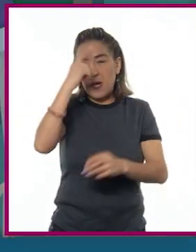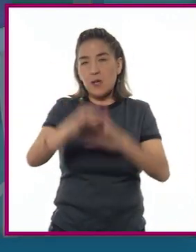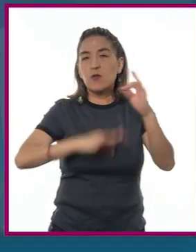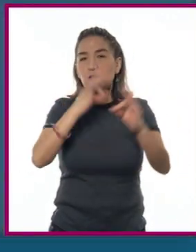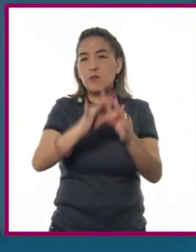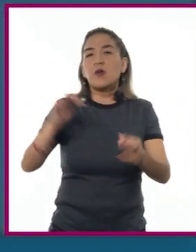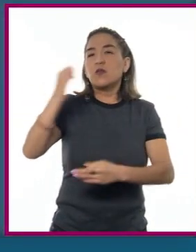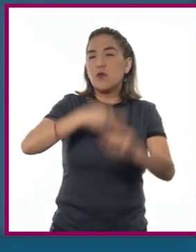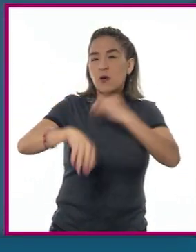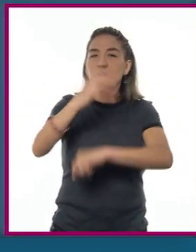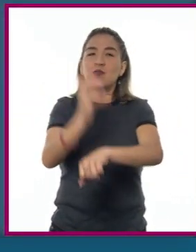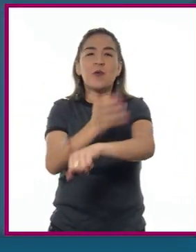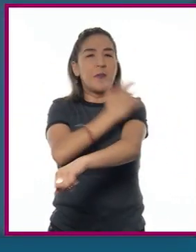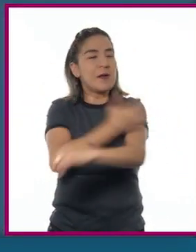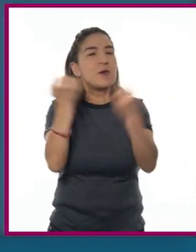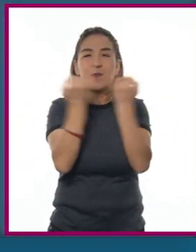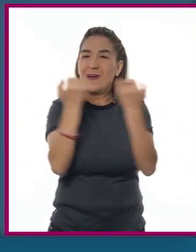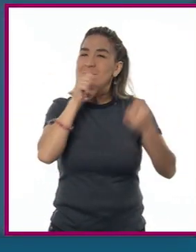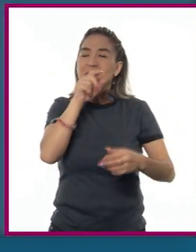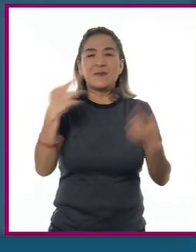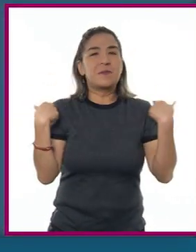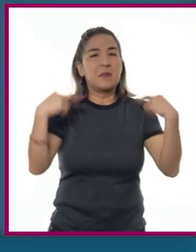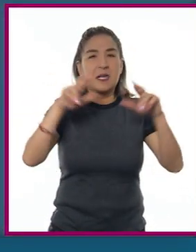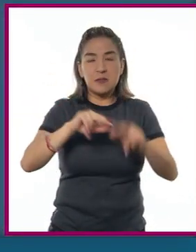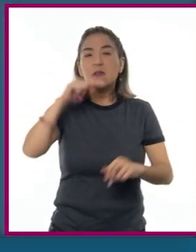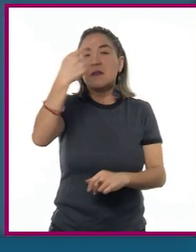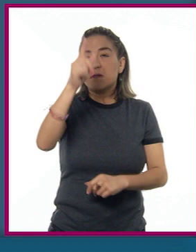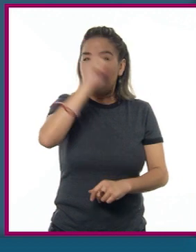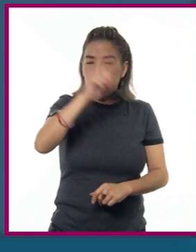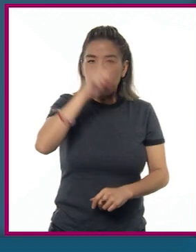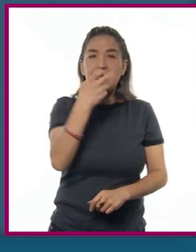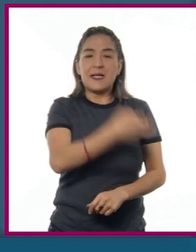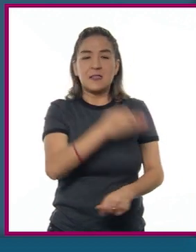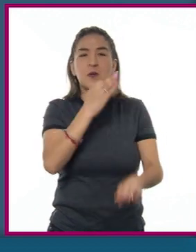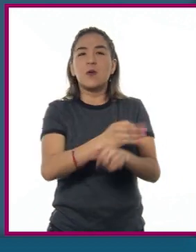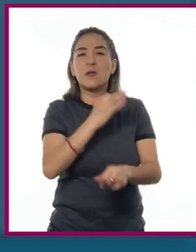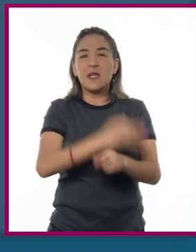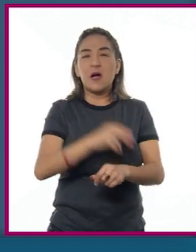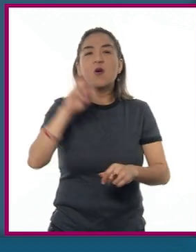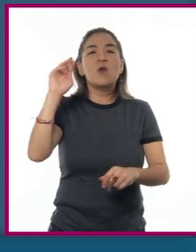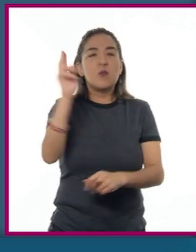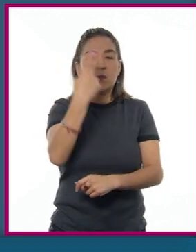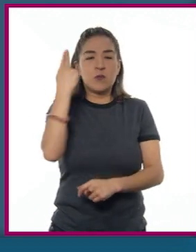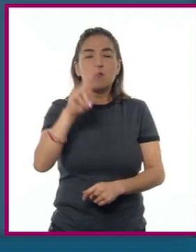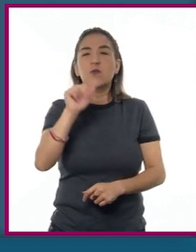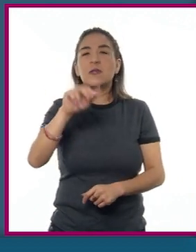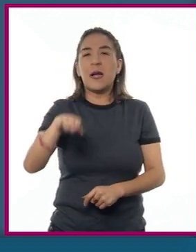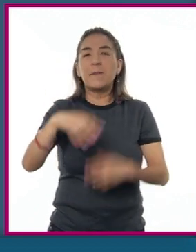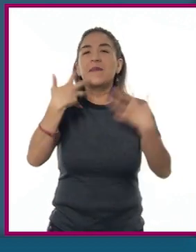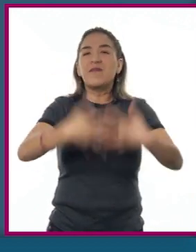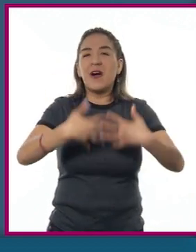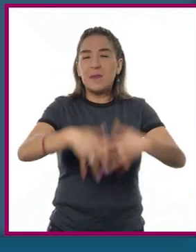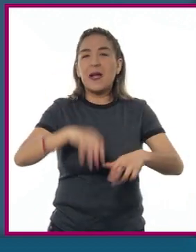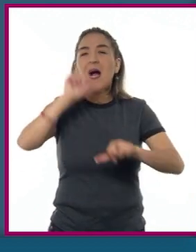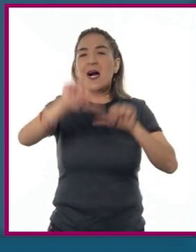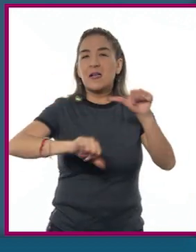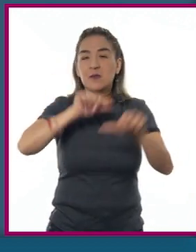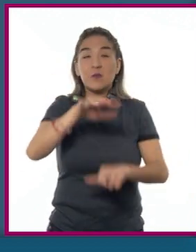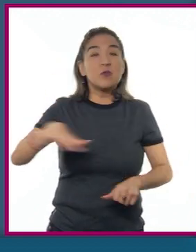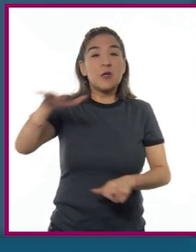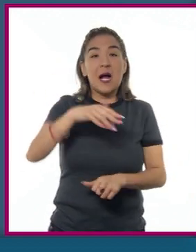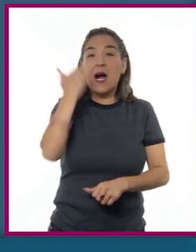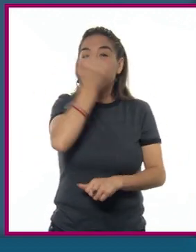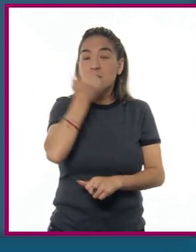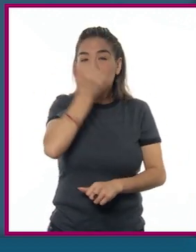docentes. En esta ocasión, les recomendamos la siguiente página de la UNAM llamada Fábrica de Átomos, en la que sus alumnas y